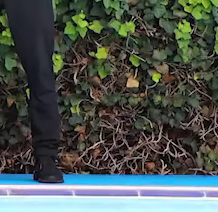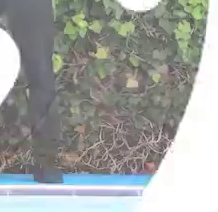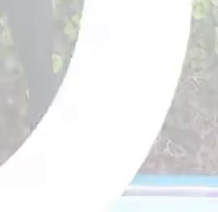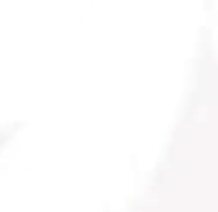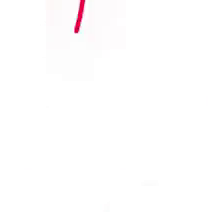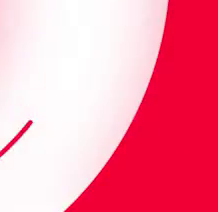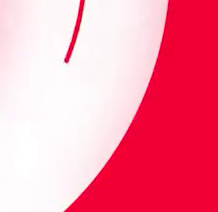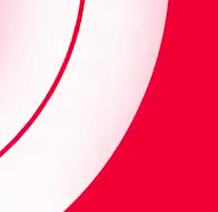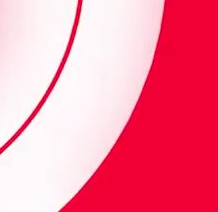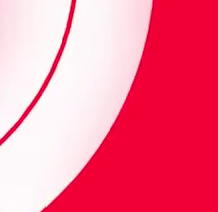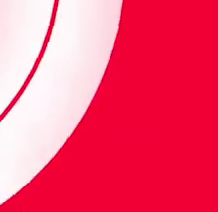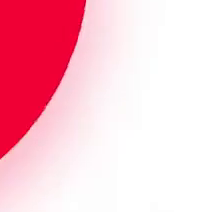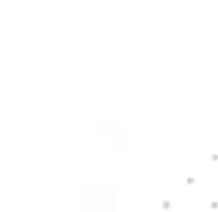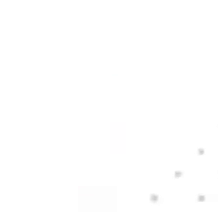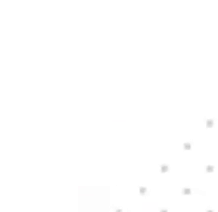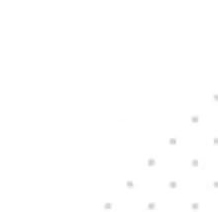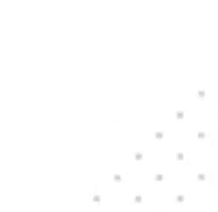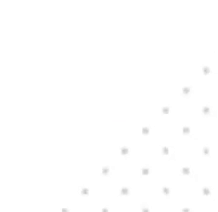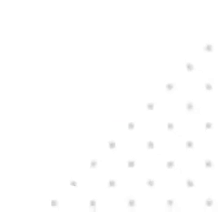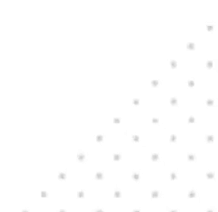la protección.